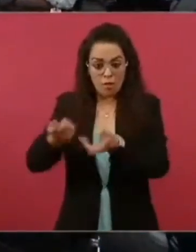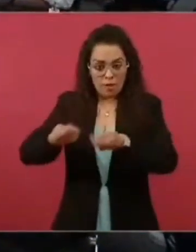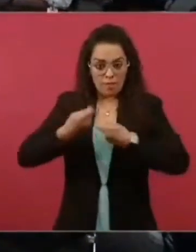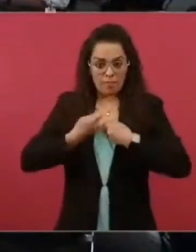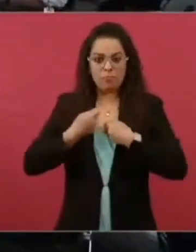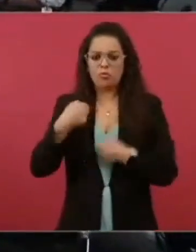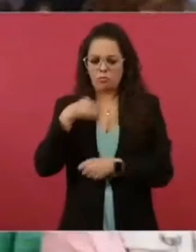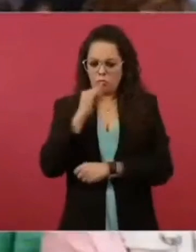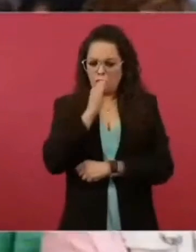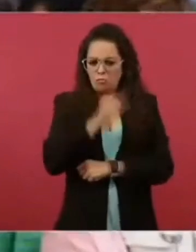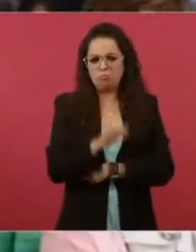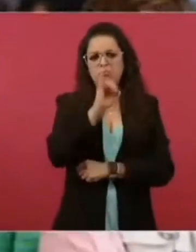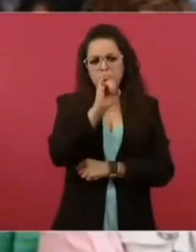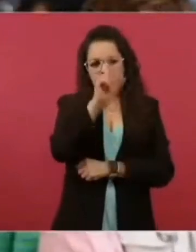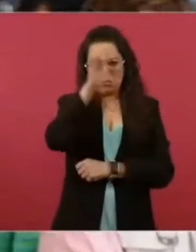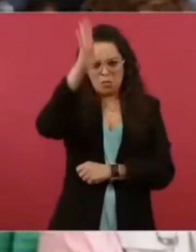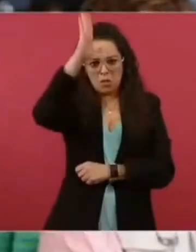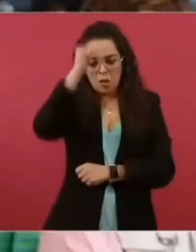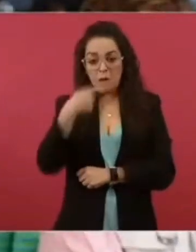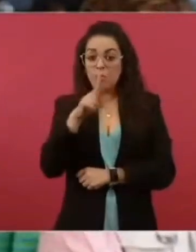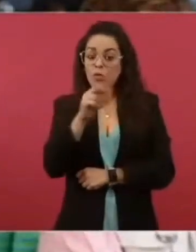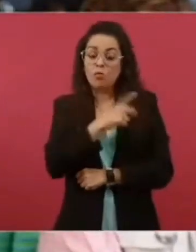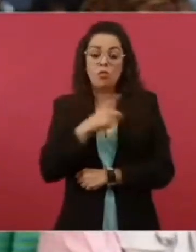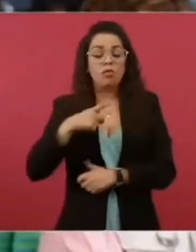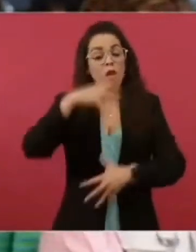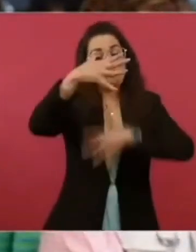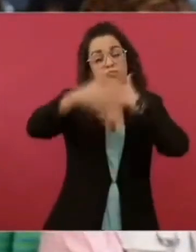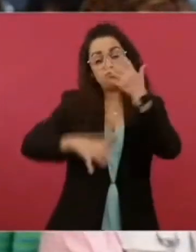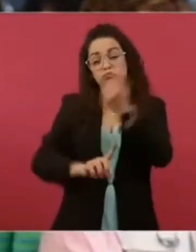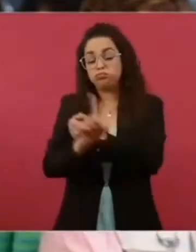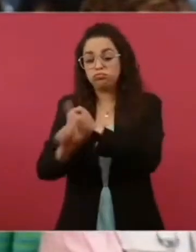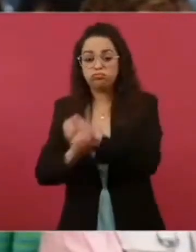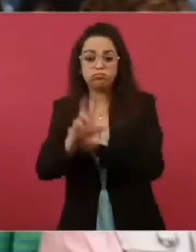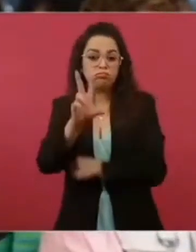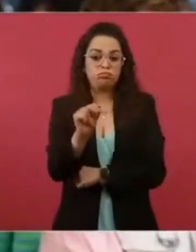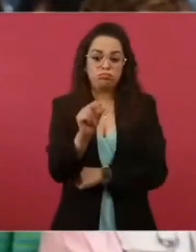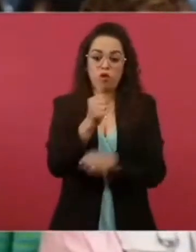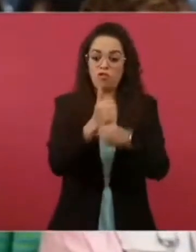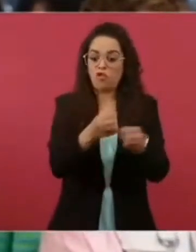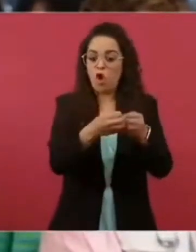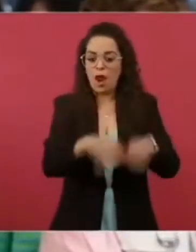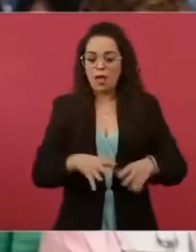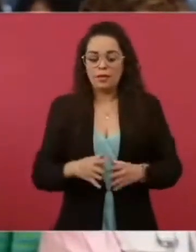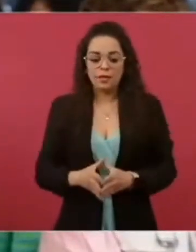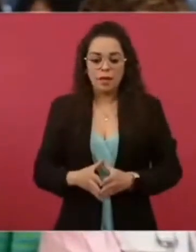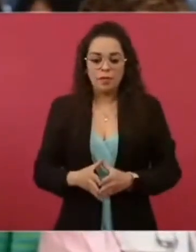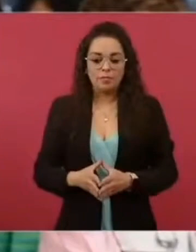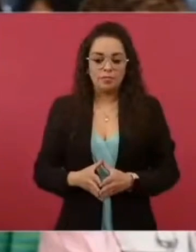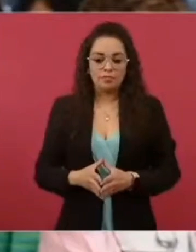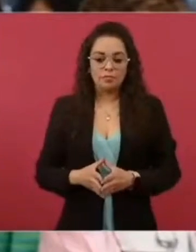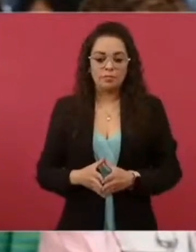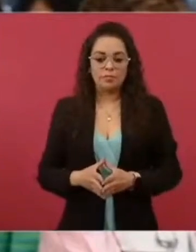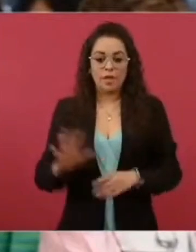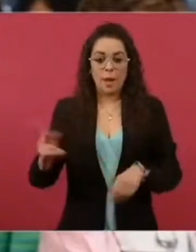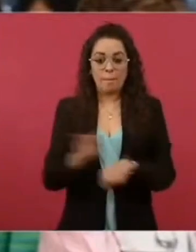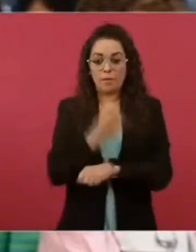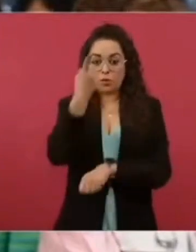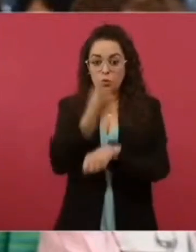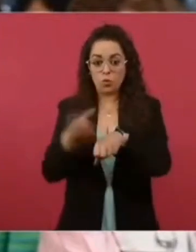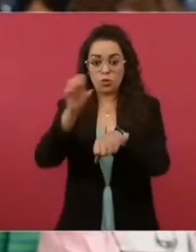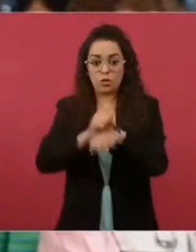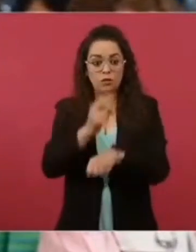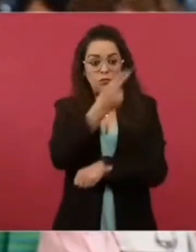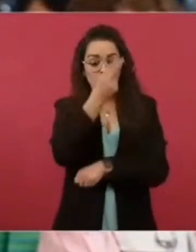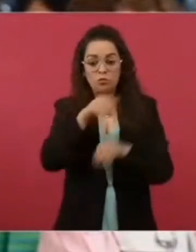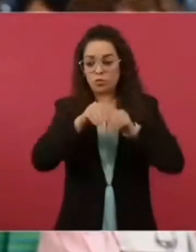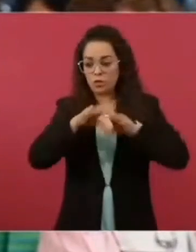quiero preguntar, señor presidente, en estas reuniones que tiene todos los días con su gabinete de seguridad, a una semana de que usted dio esta declaración, ¿alguien